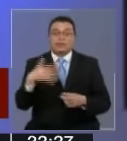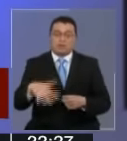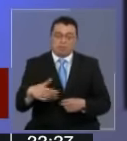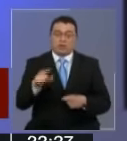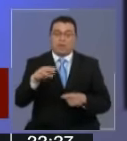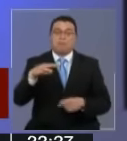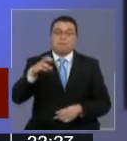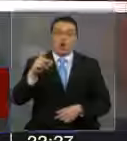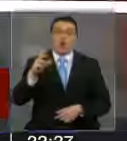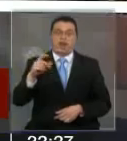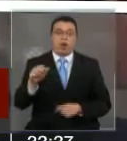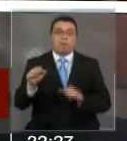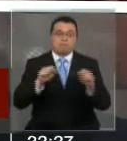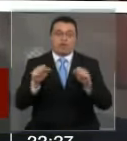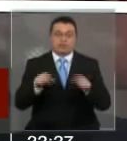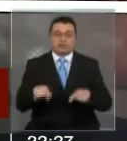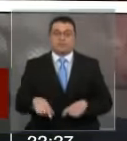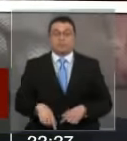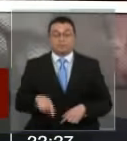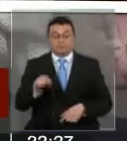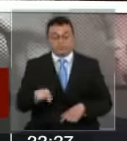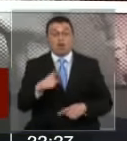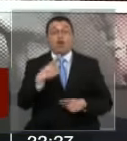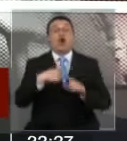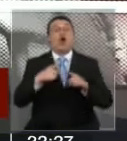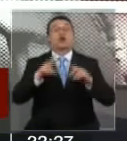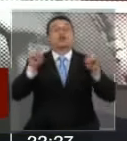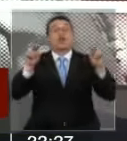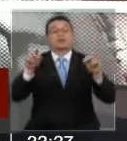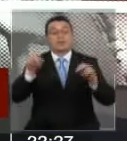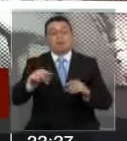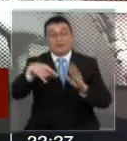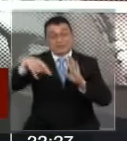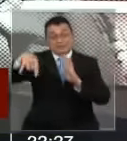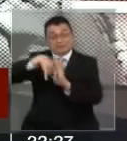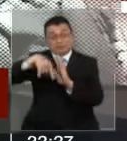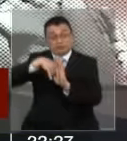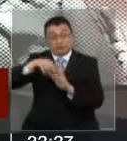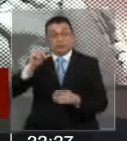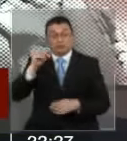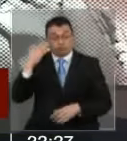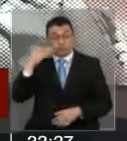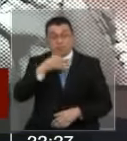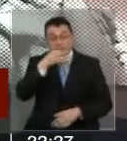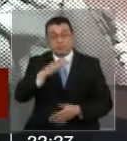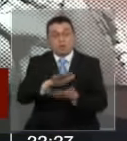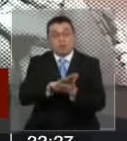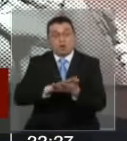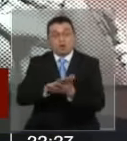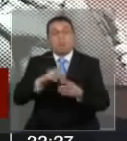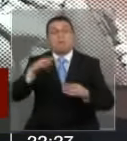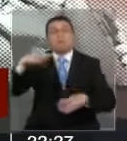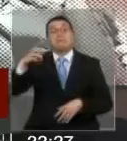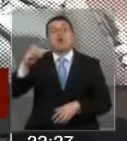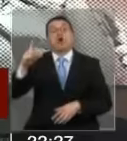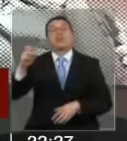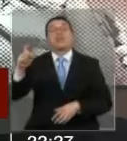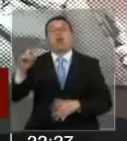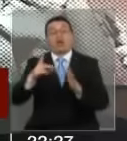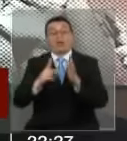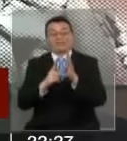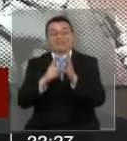modelo político. Planteo otro tema que lo han puesto los dirigentes sociales chilotes en las últimas horas. Por ejemplo, el tema del modelo de desarrollo de la isla.